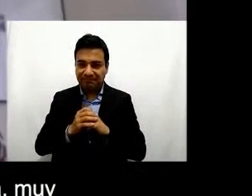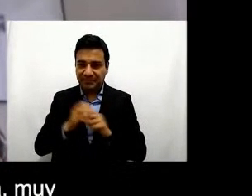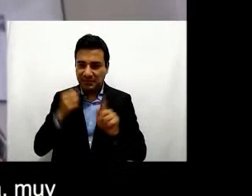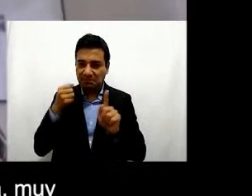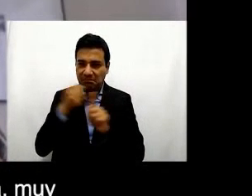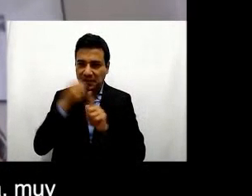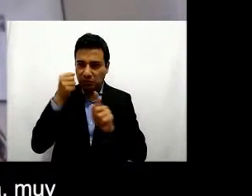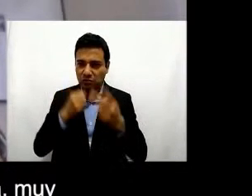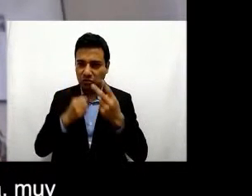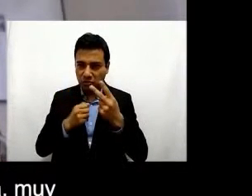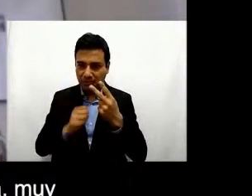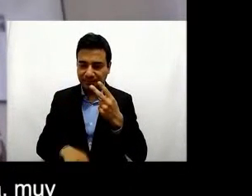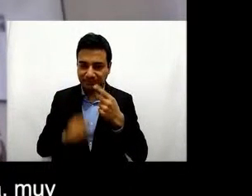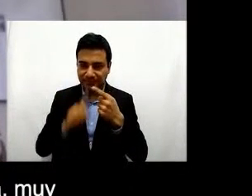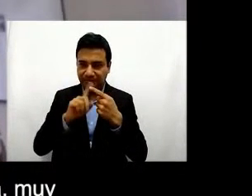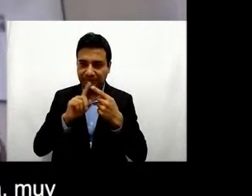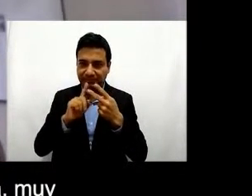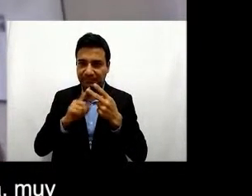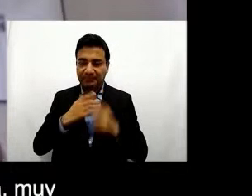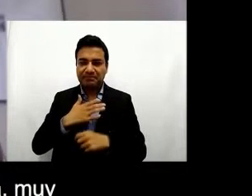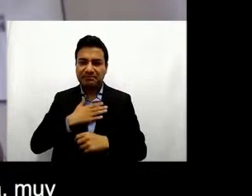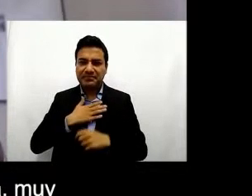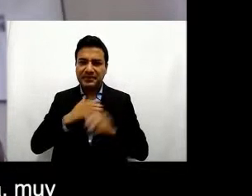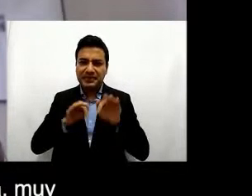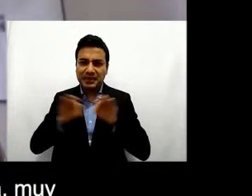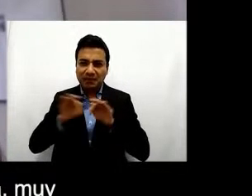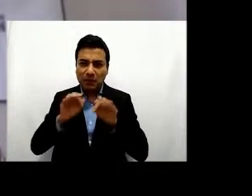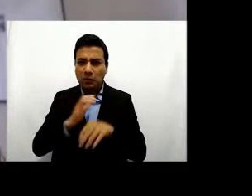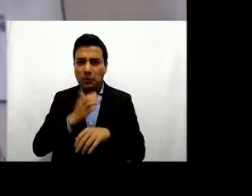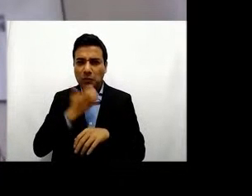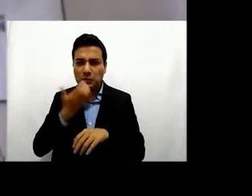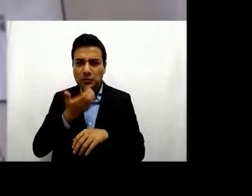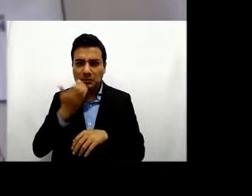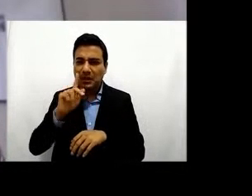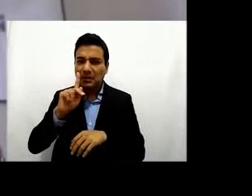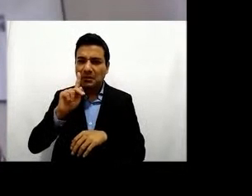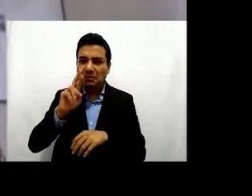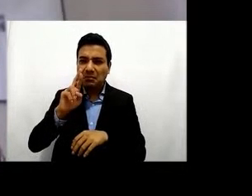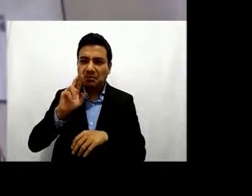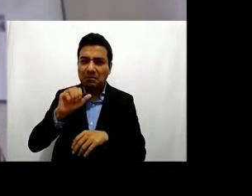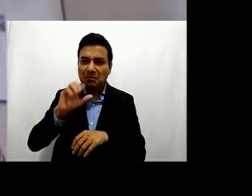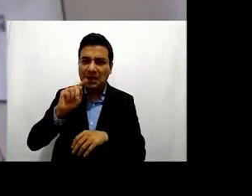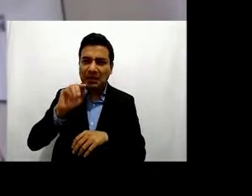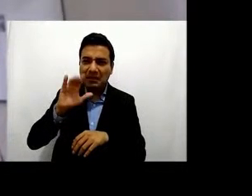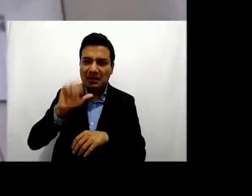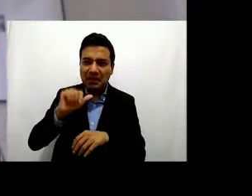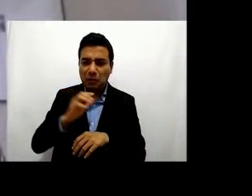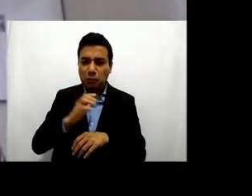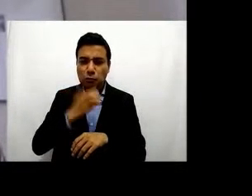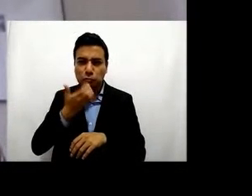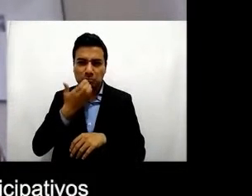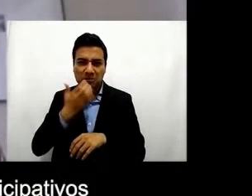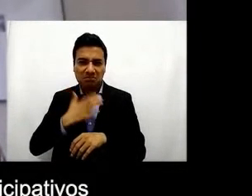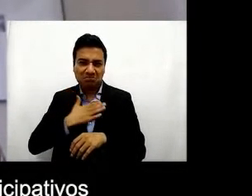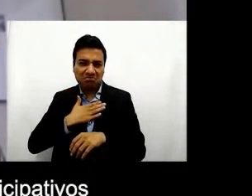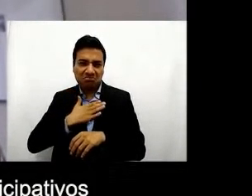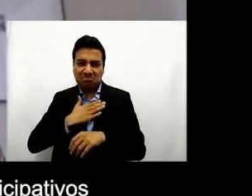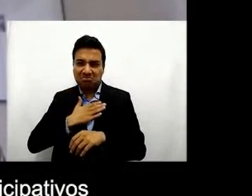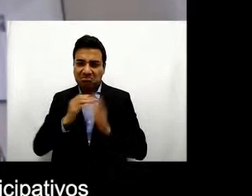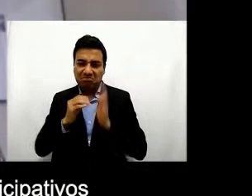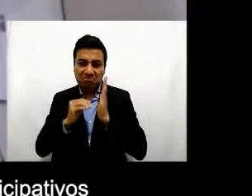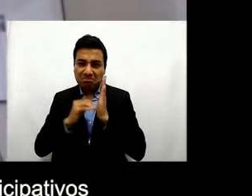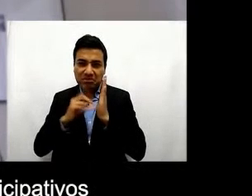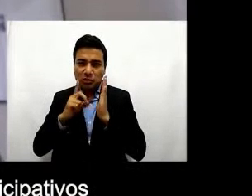de trabajar suele ser muy práctica, muy pragmática. Tenemos una cultura, una forma de trabajar que se